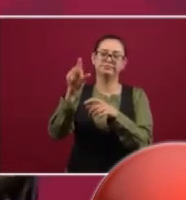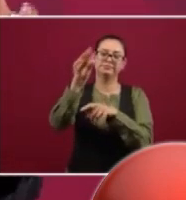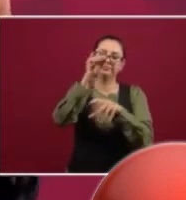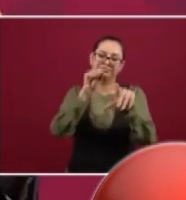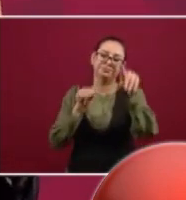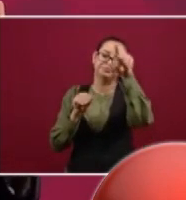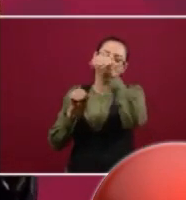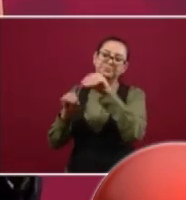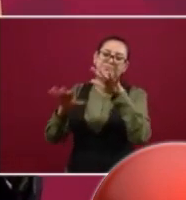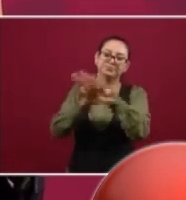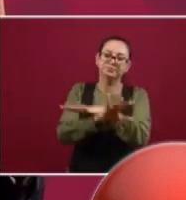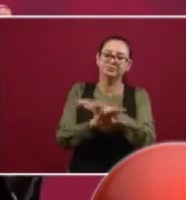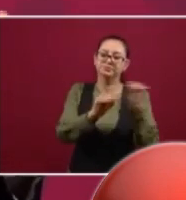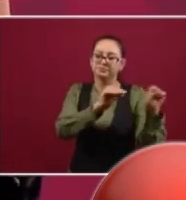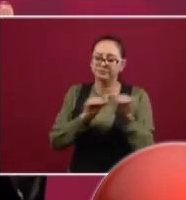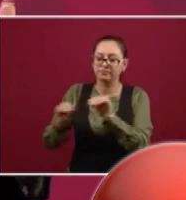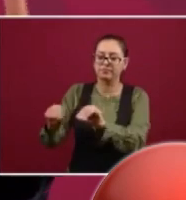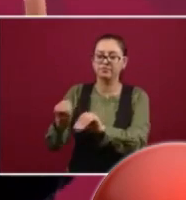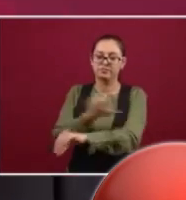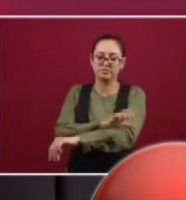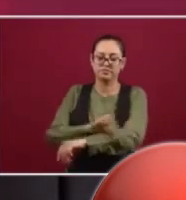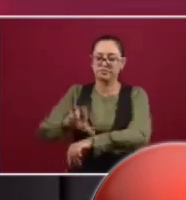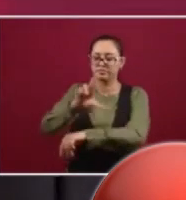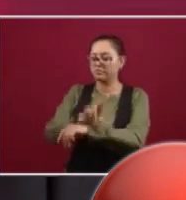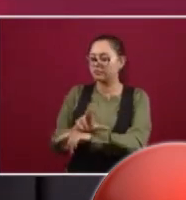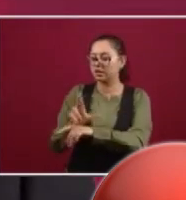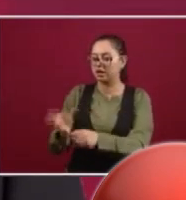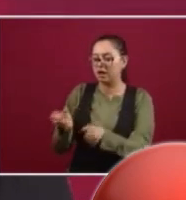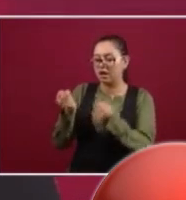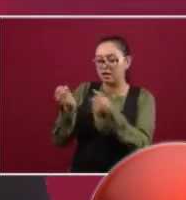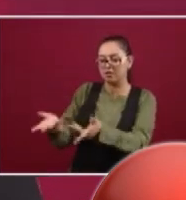con lo delictivo